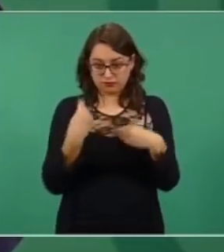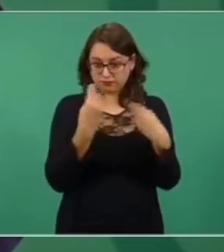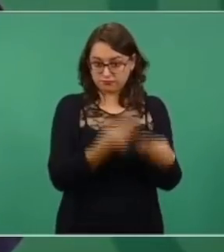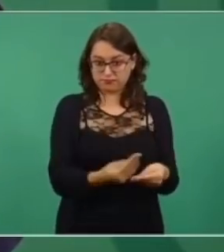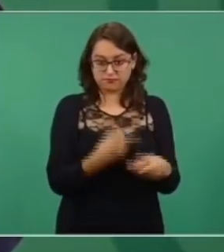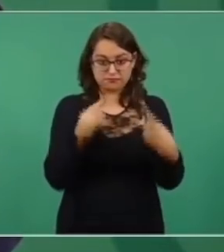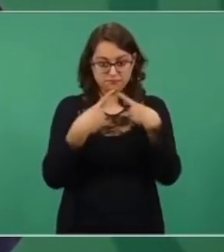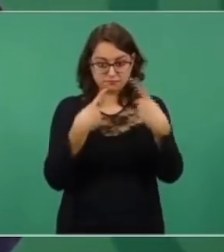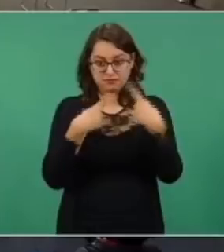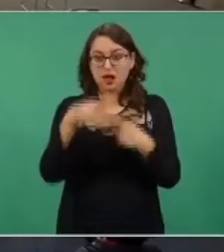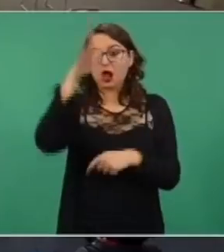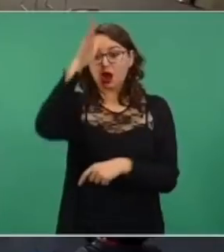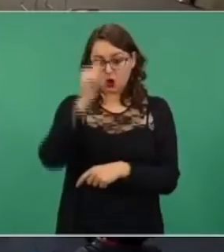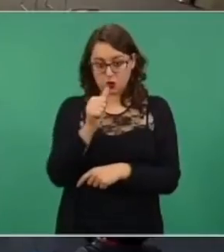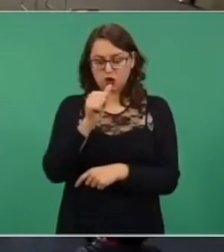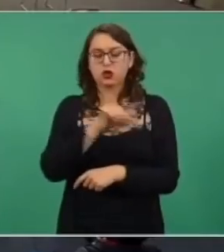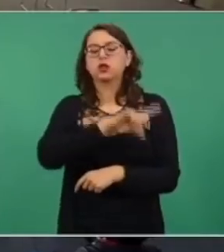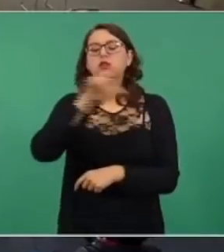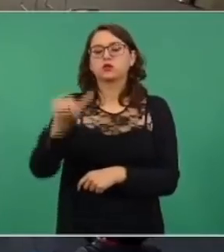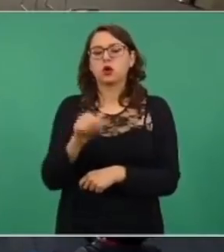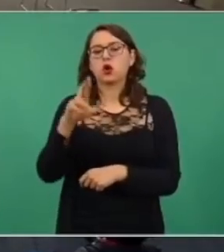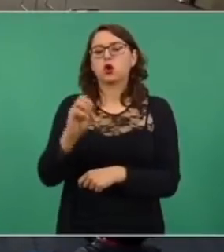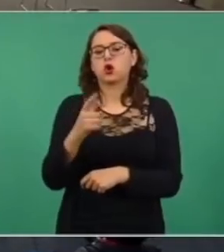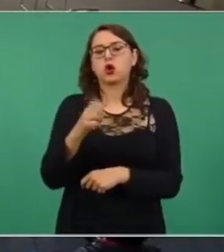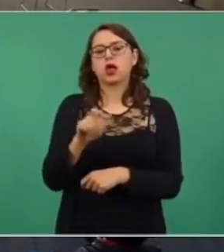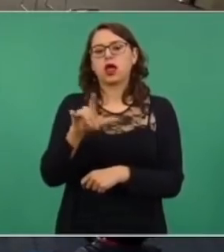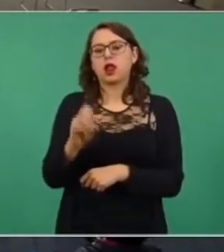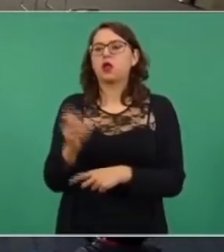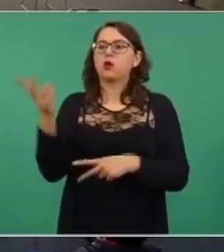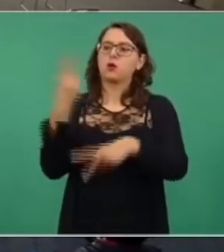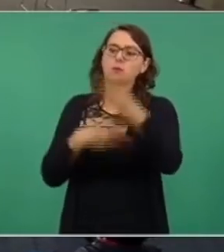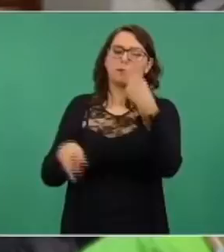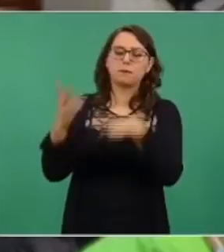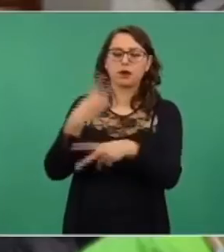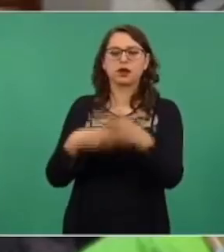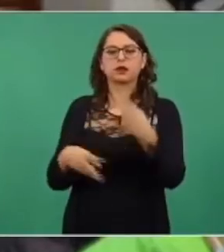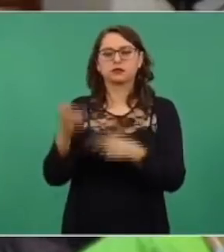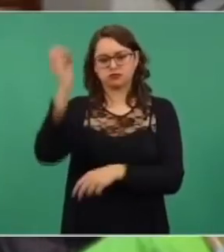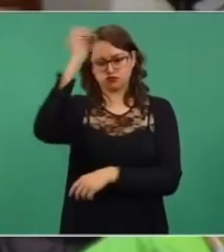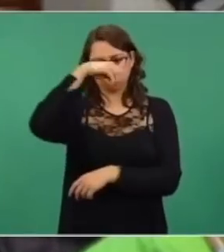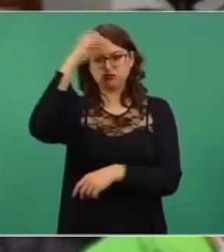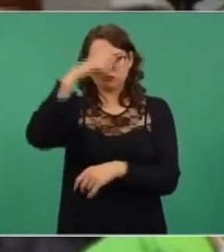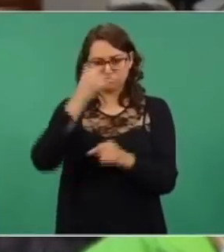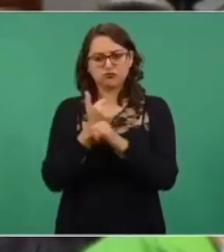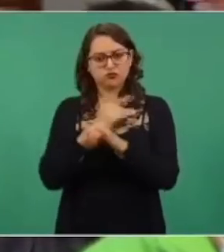acuerdo y Rogelio va a emitir una opinión,